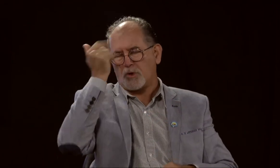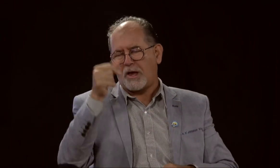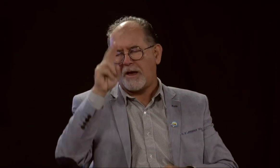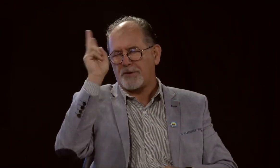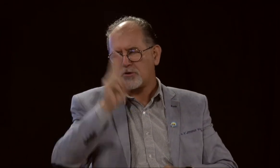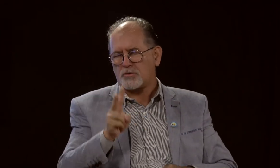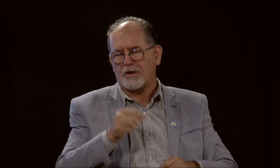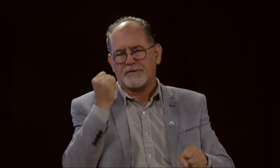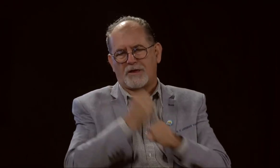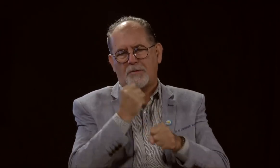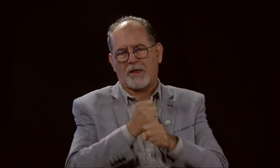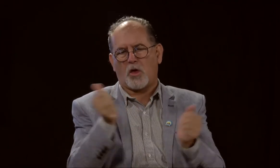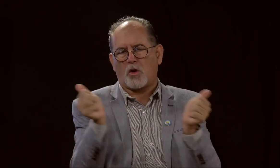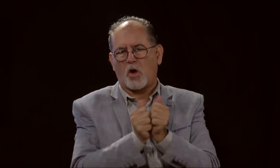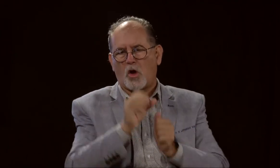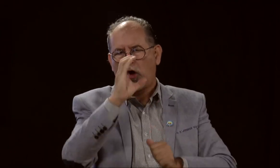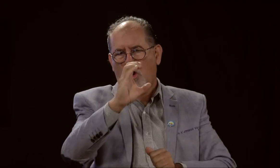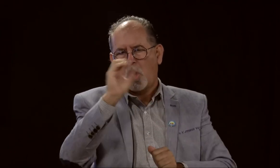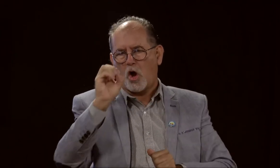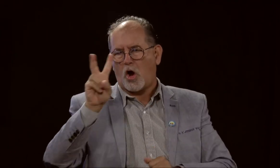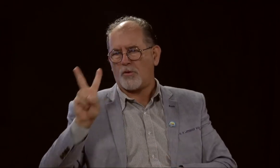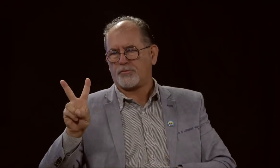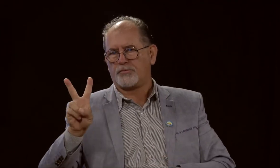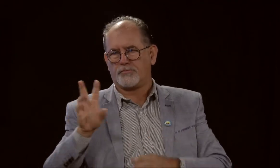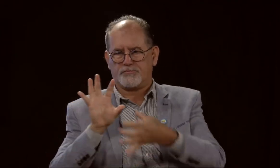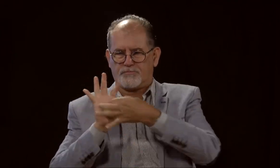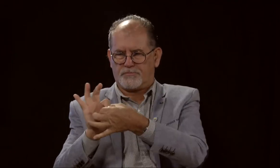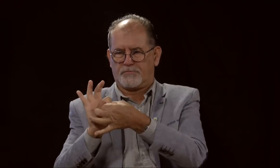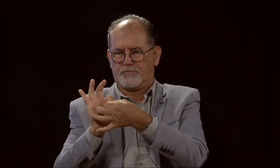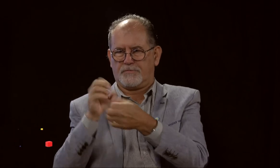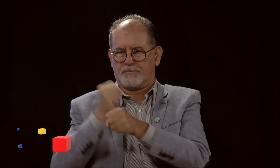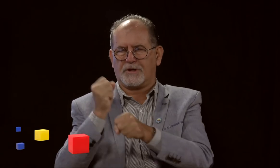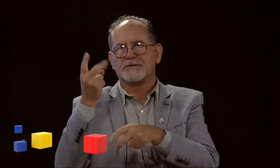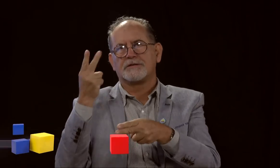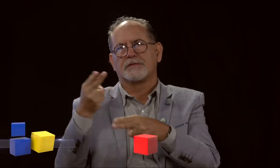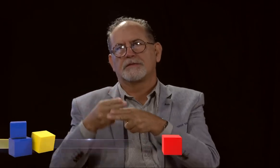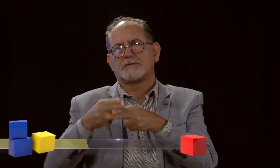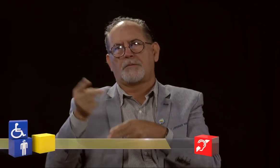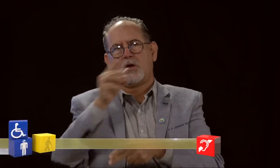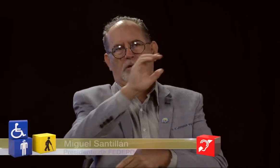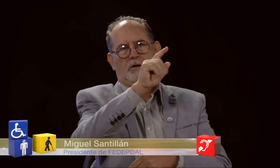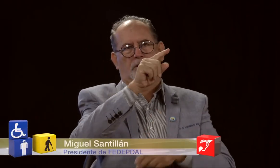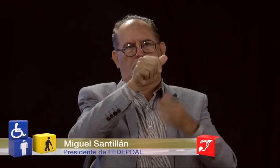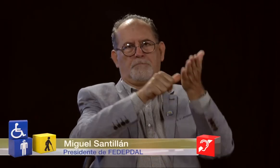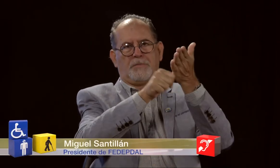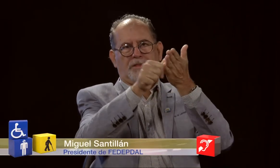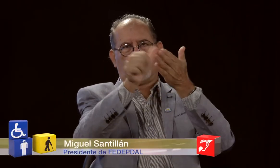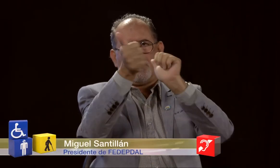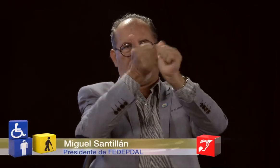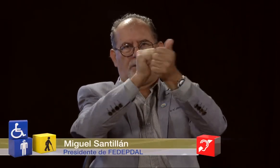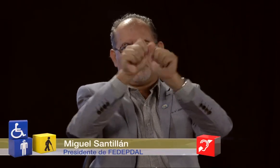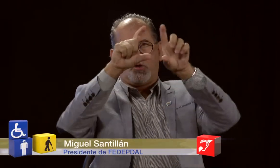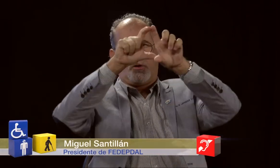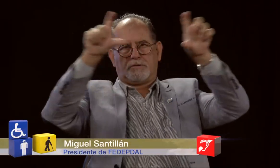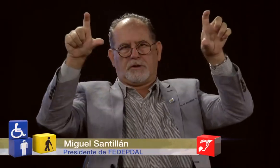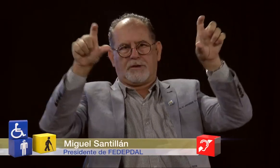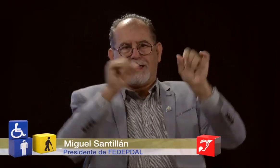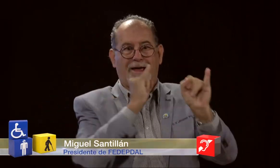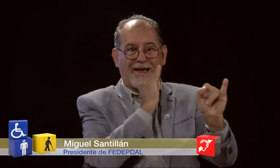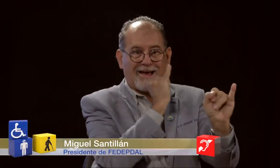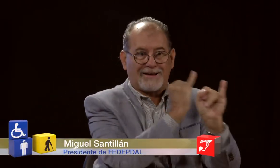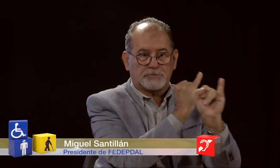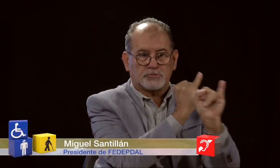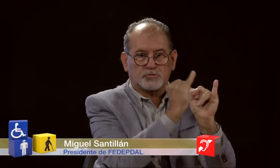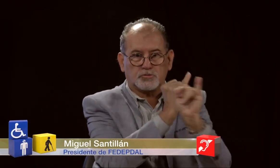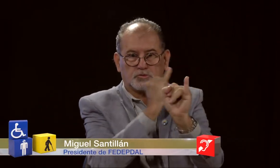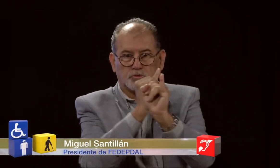en América es el medallero número uno. Ellos están afiliados al Comité Olímpico Venezolano.